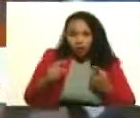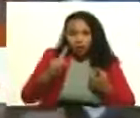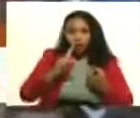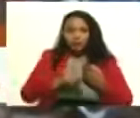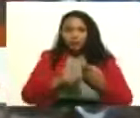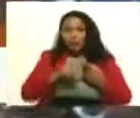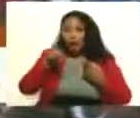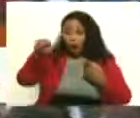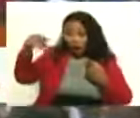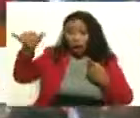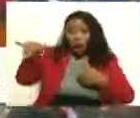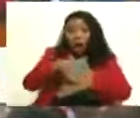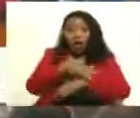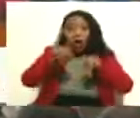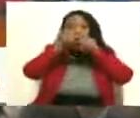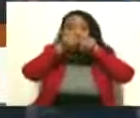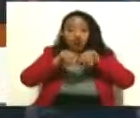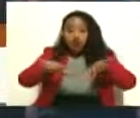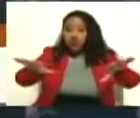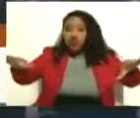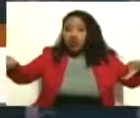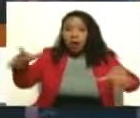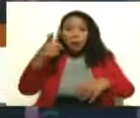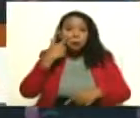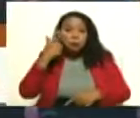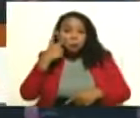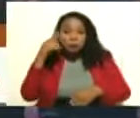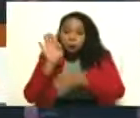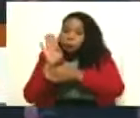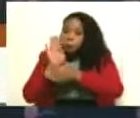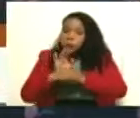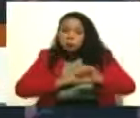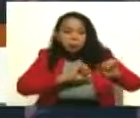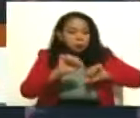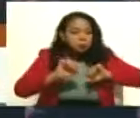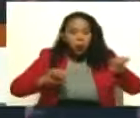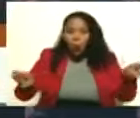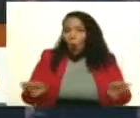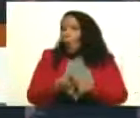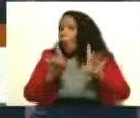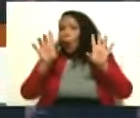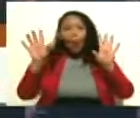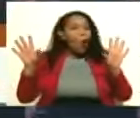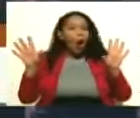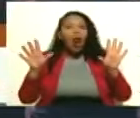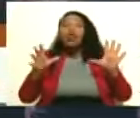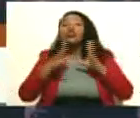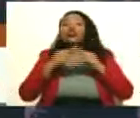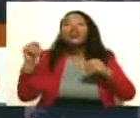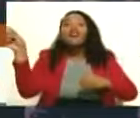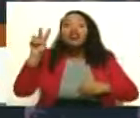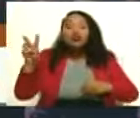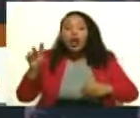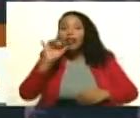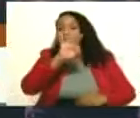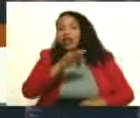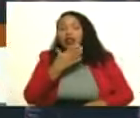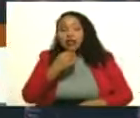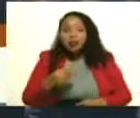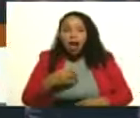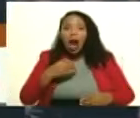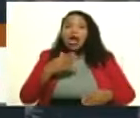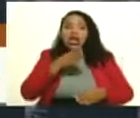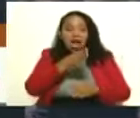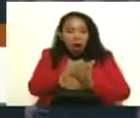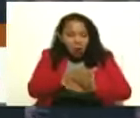Ahí andan en la calle desplegados también, ¿ves? Y desplegadas. Toda la patria, el 3 de diciembre salimos unidos, agarrados